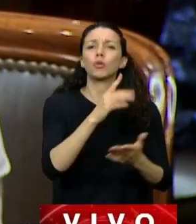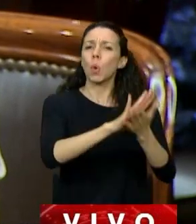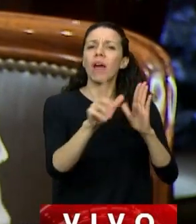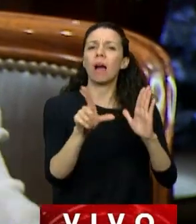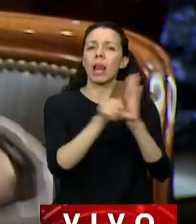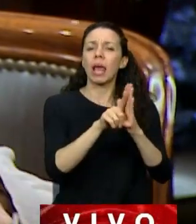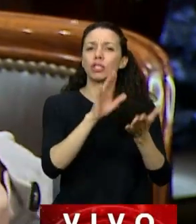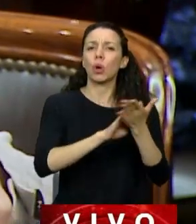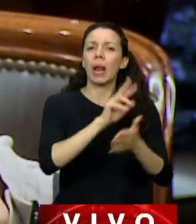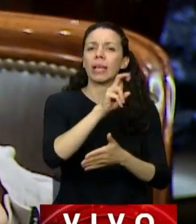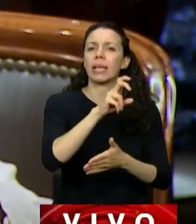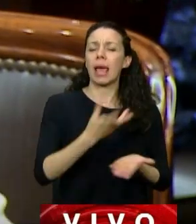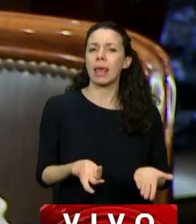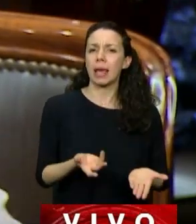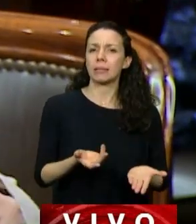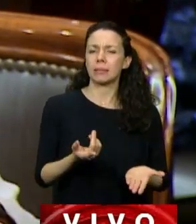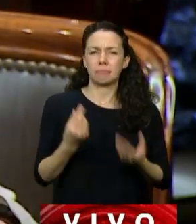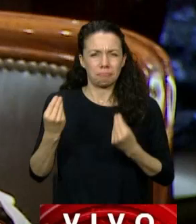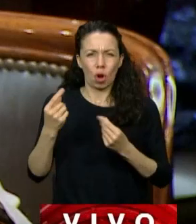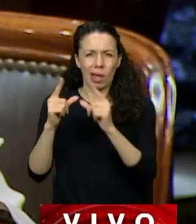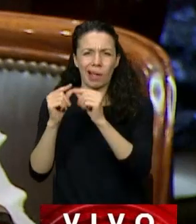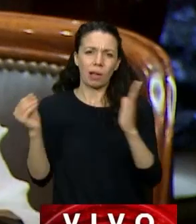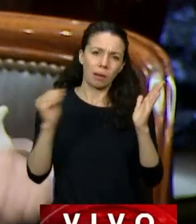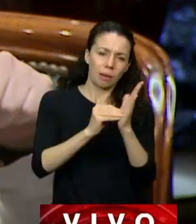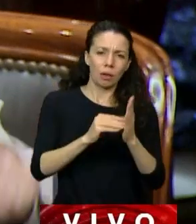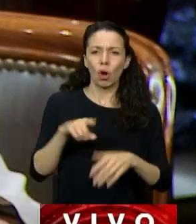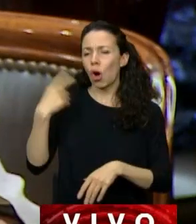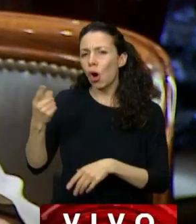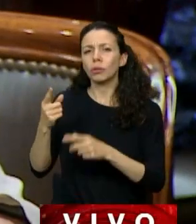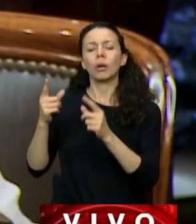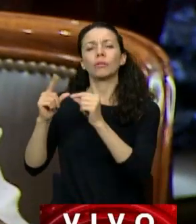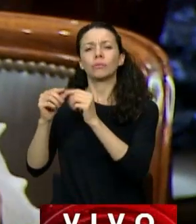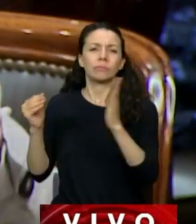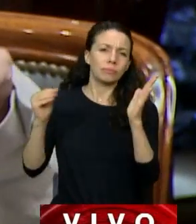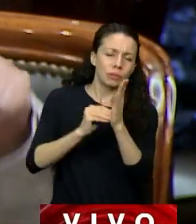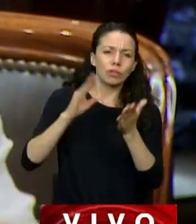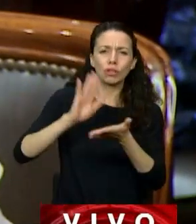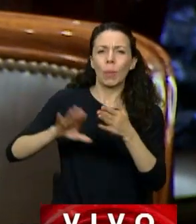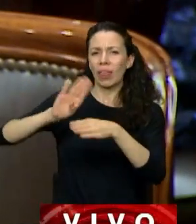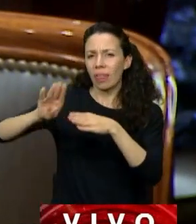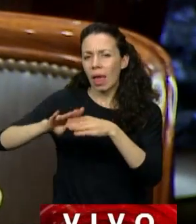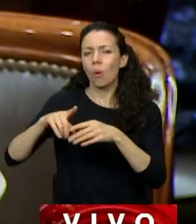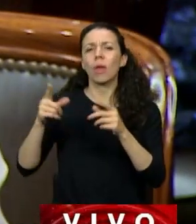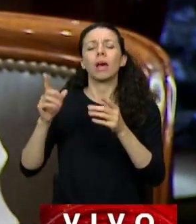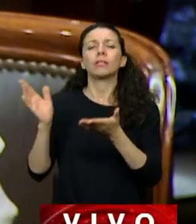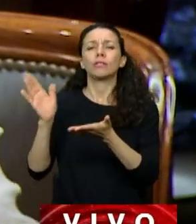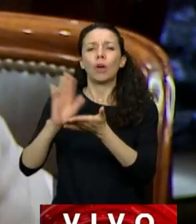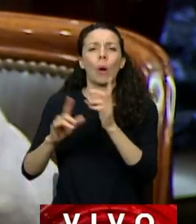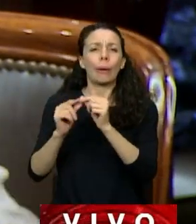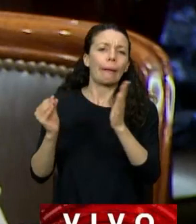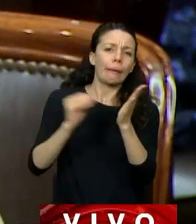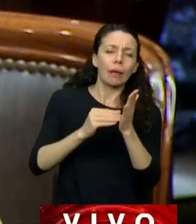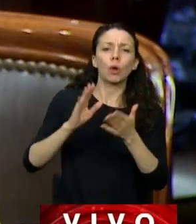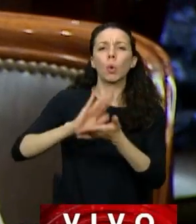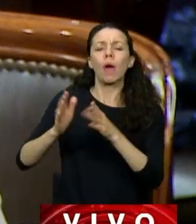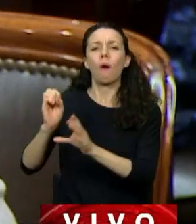que va del año? ¿Qué hacen en este presupuesto? Más condonaciones de deuda, más extensiones, la creación de nuevos fondos fiduciarios,